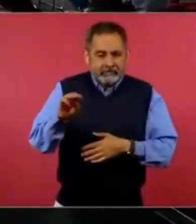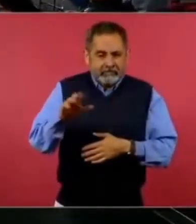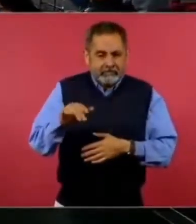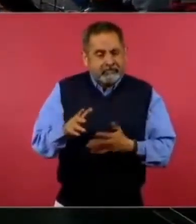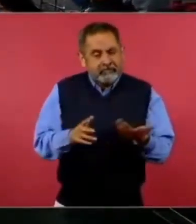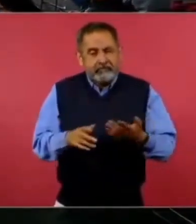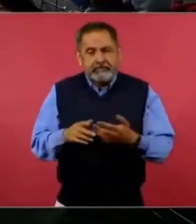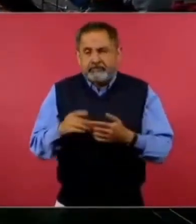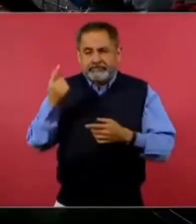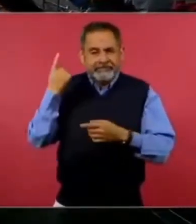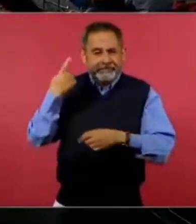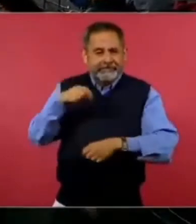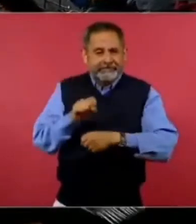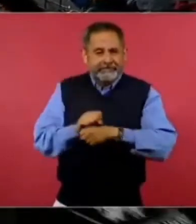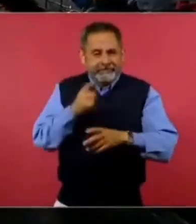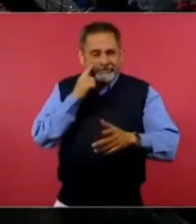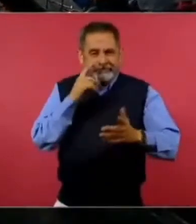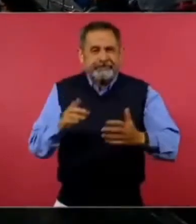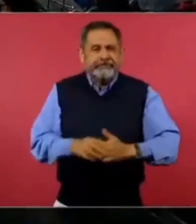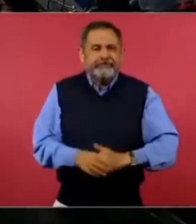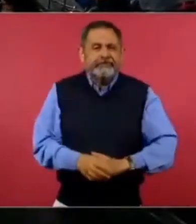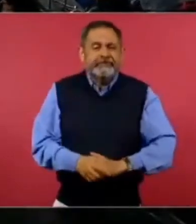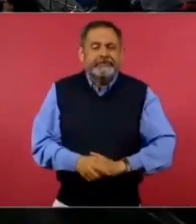al fin de semana.